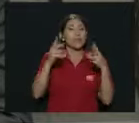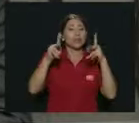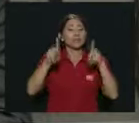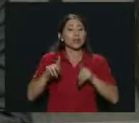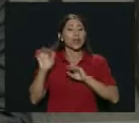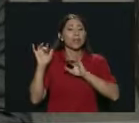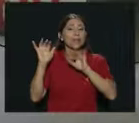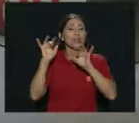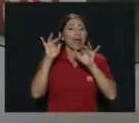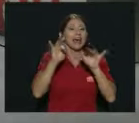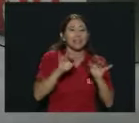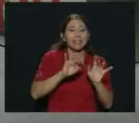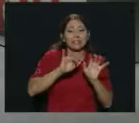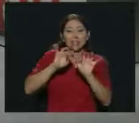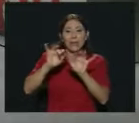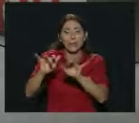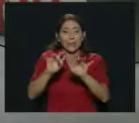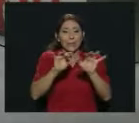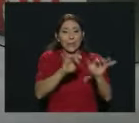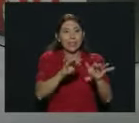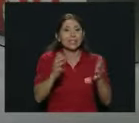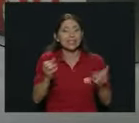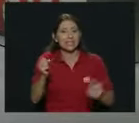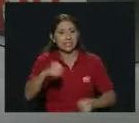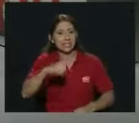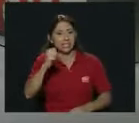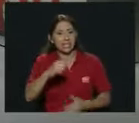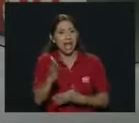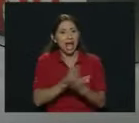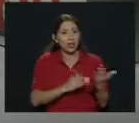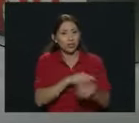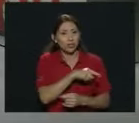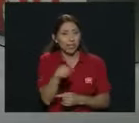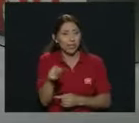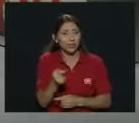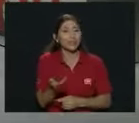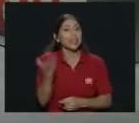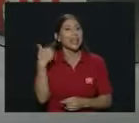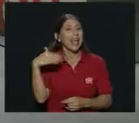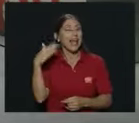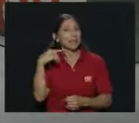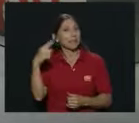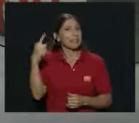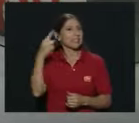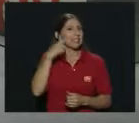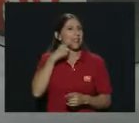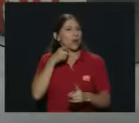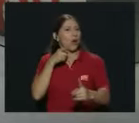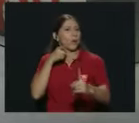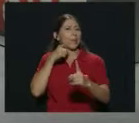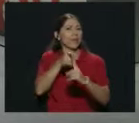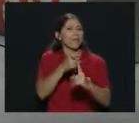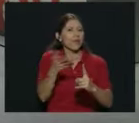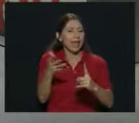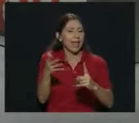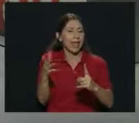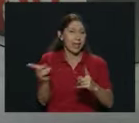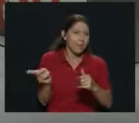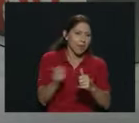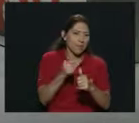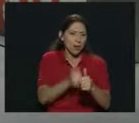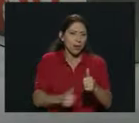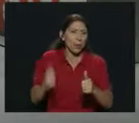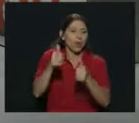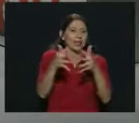intrarregionales. Sí, y algunos de ellos tal vez que antes tenían como destino primario los Estados Unidos, pues empiezan